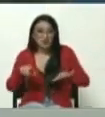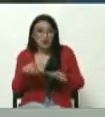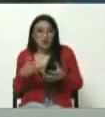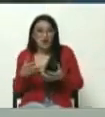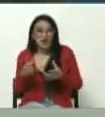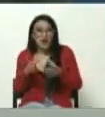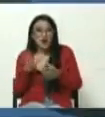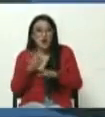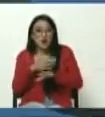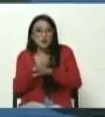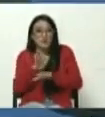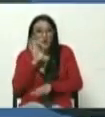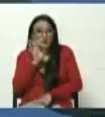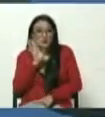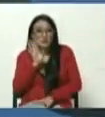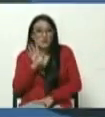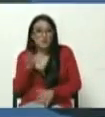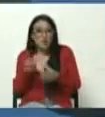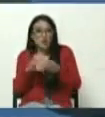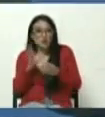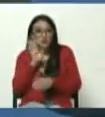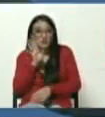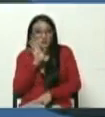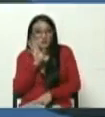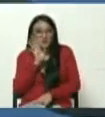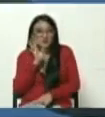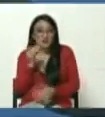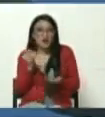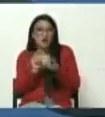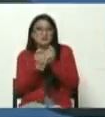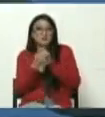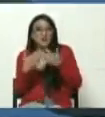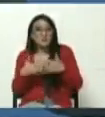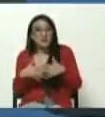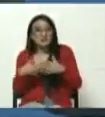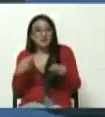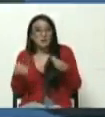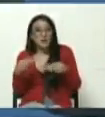grupo mafioso y criminal y convertir a Monómeros de